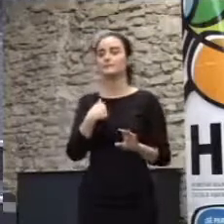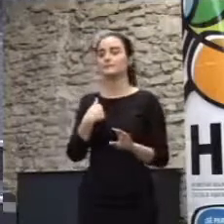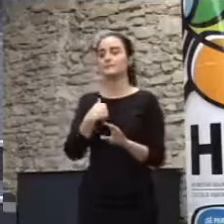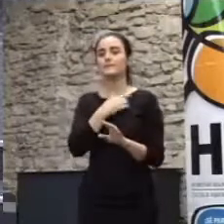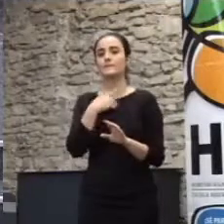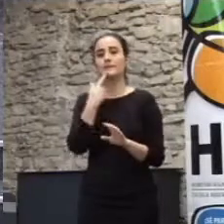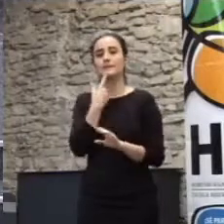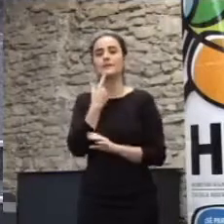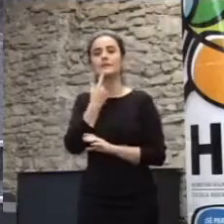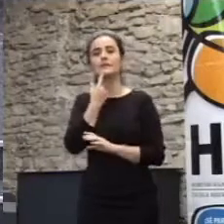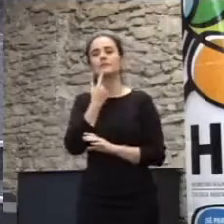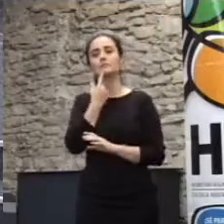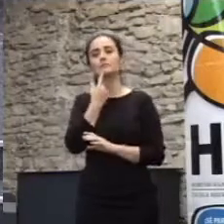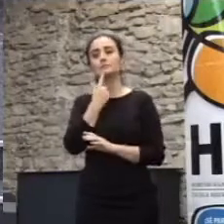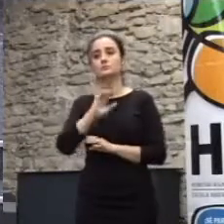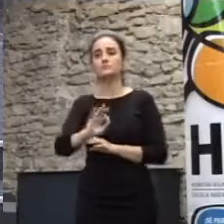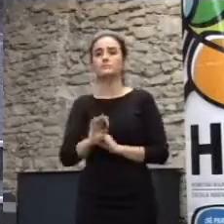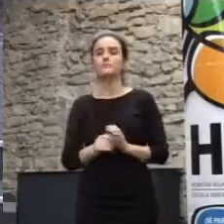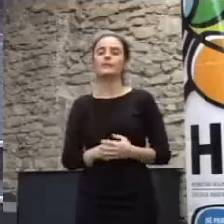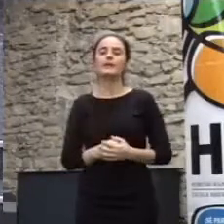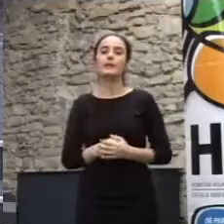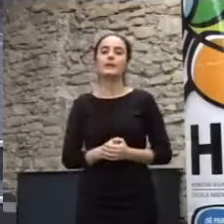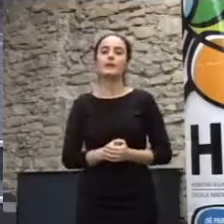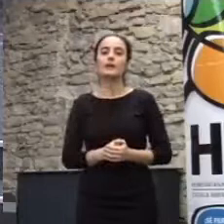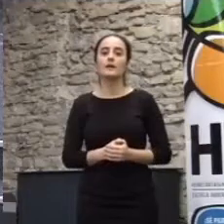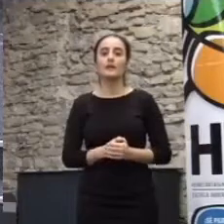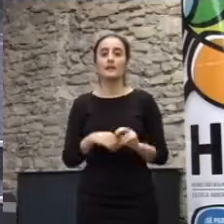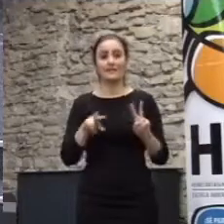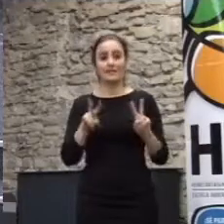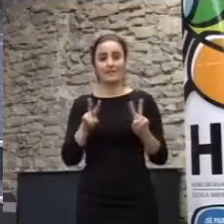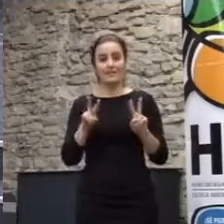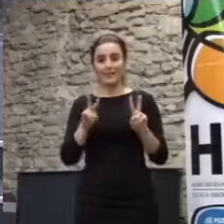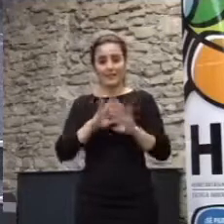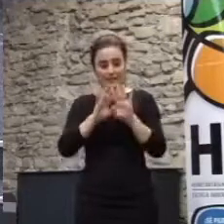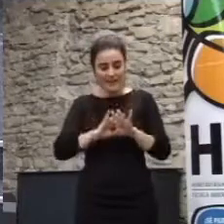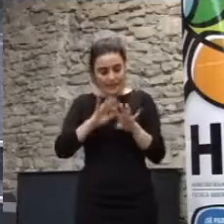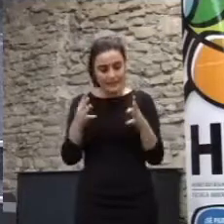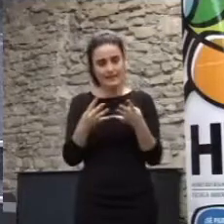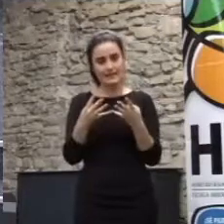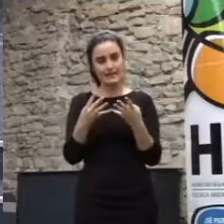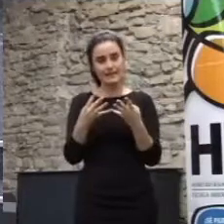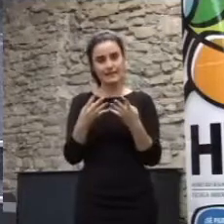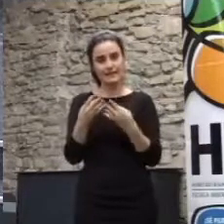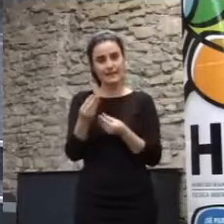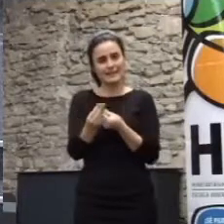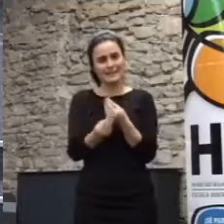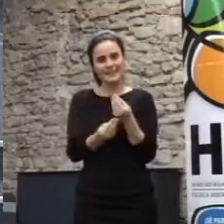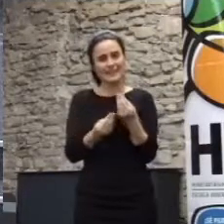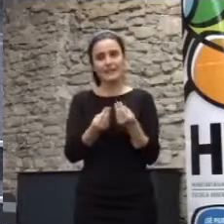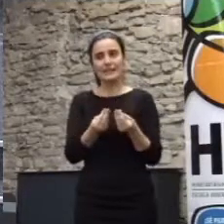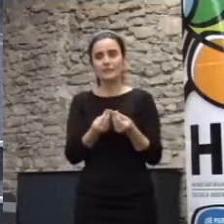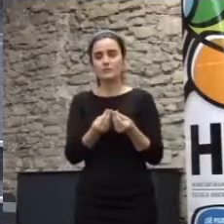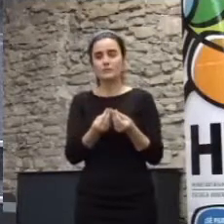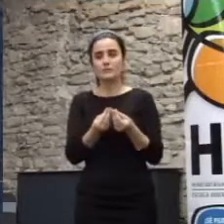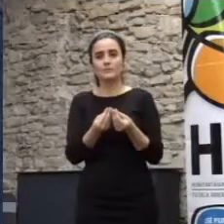decir que precisamente el surgimiento de Internet lo que ha hecho es crear una variedad enorme en cuanto a